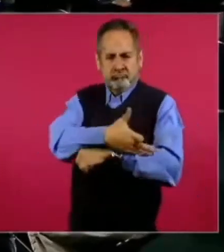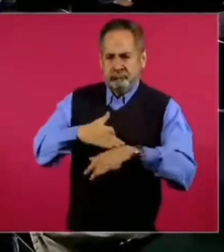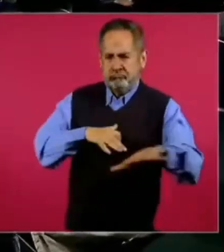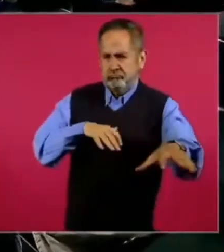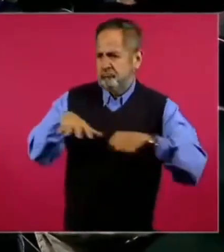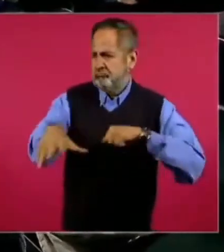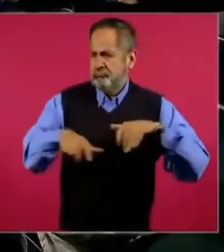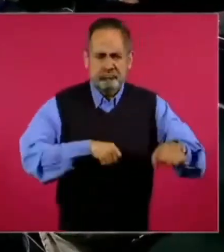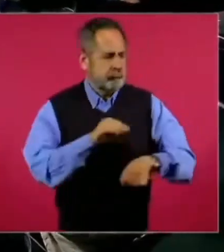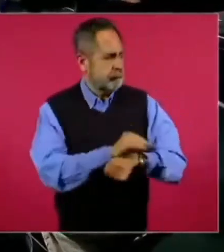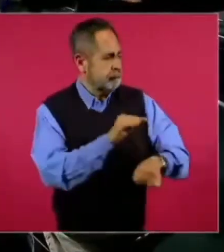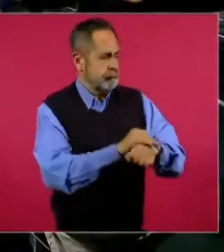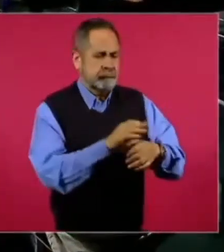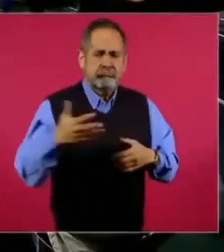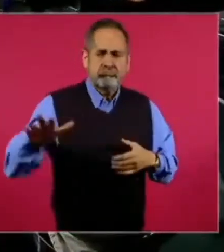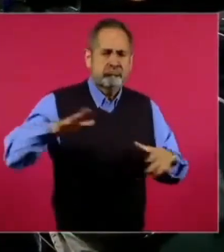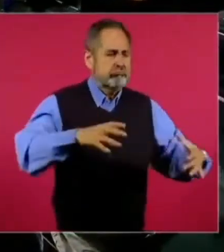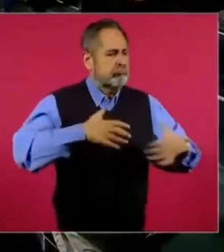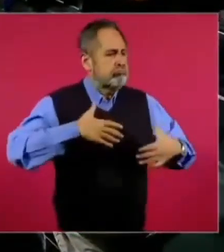a todo lo que va,